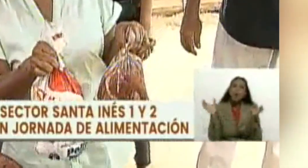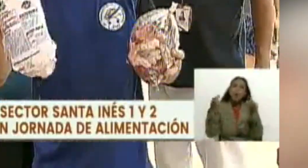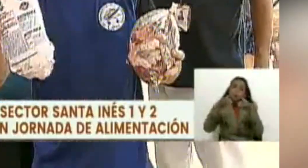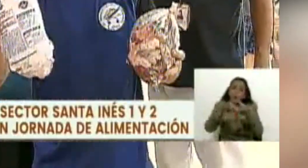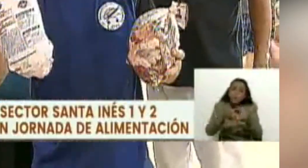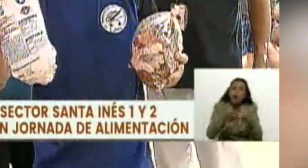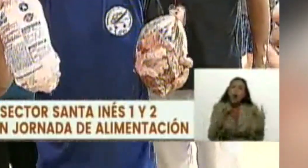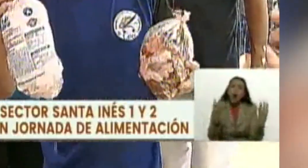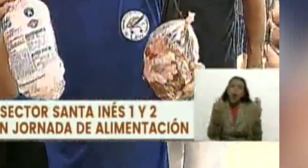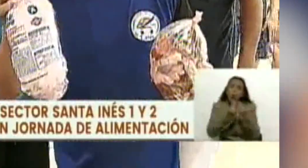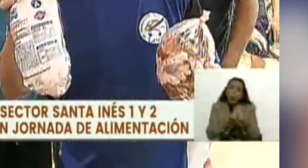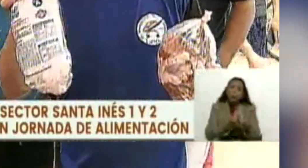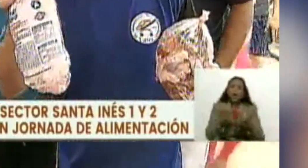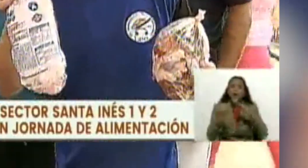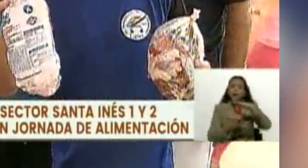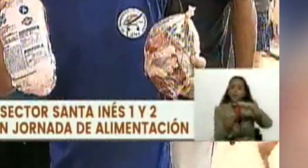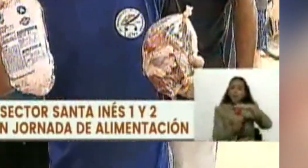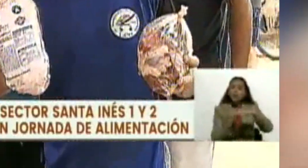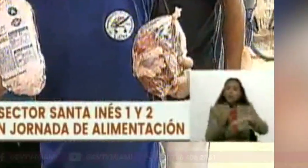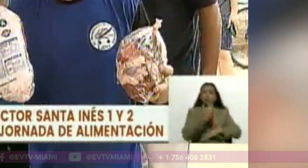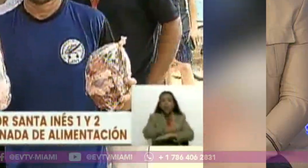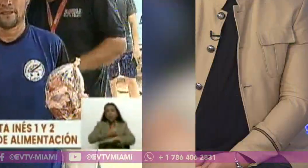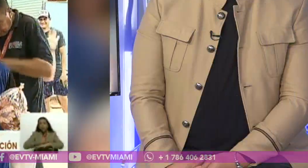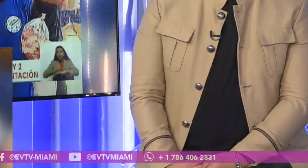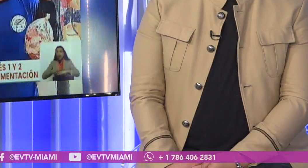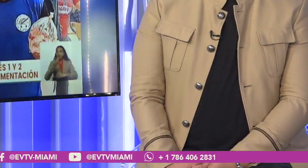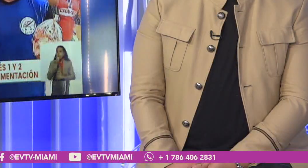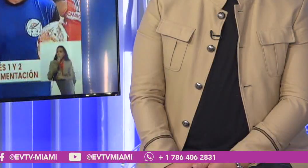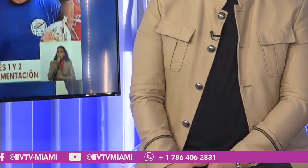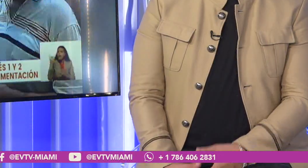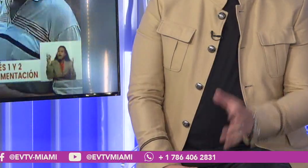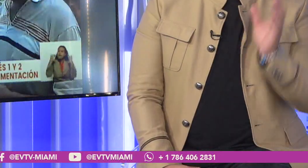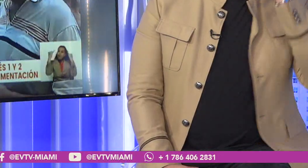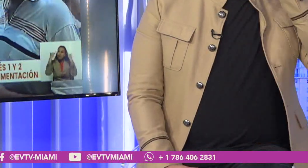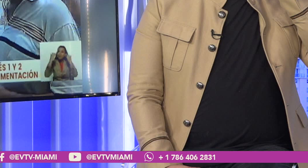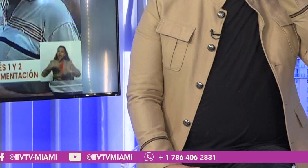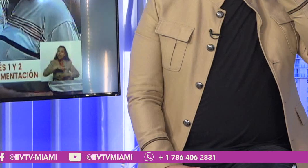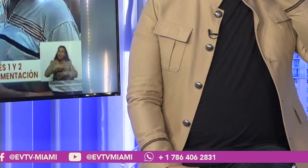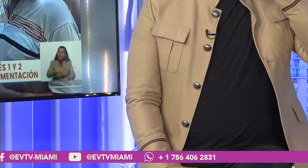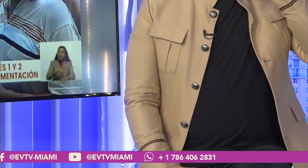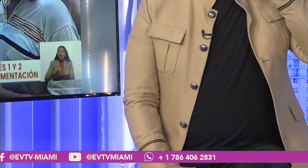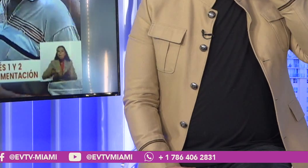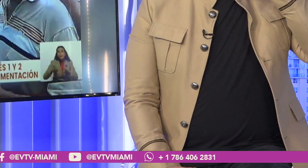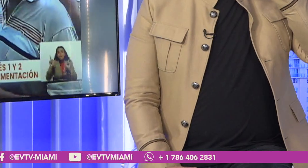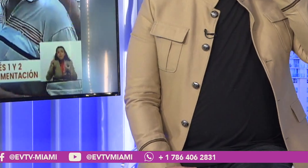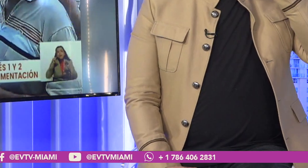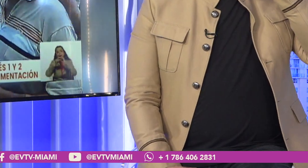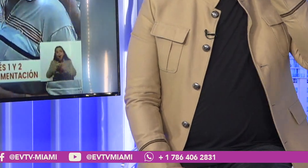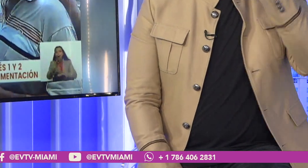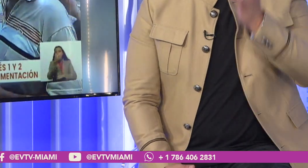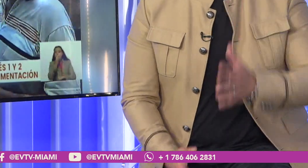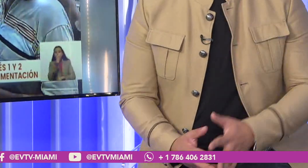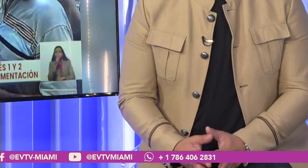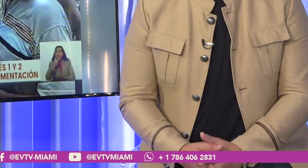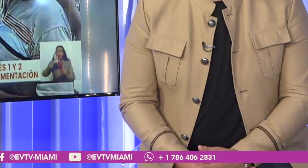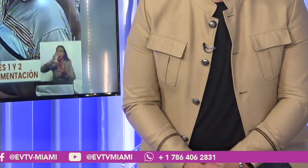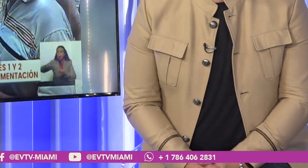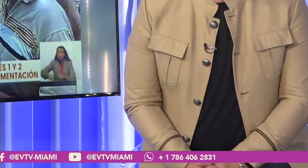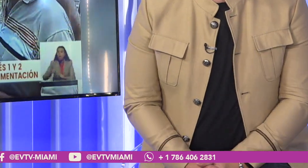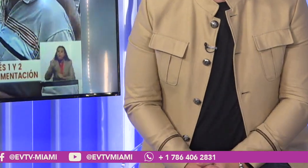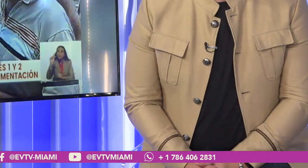organización junto con las instituciones de alimentación. O sea, vamos a enderezar el otro lado. ¿Hasta